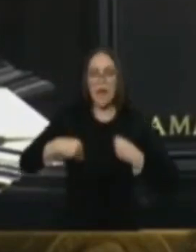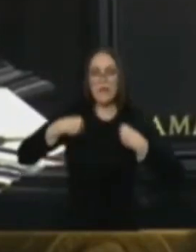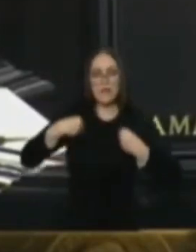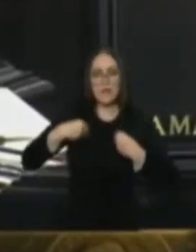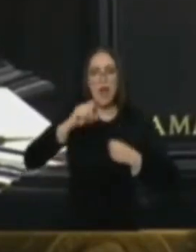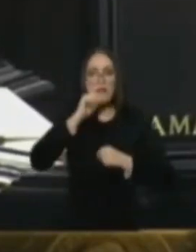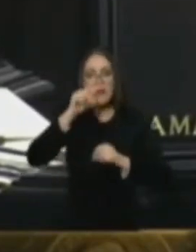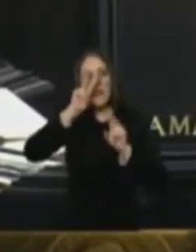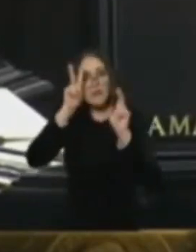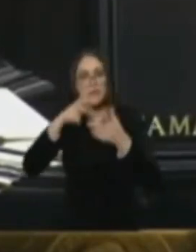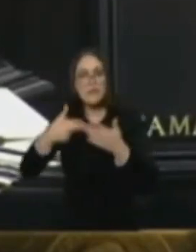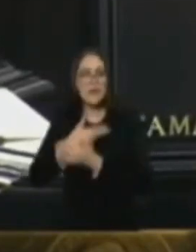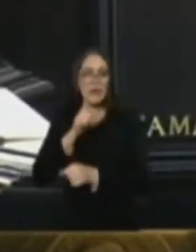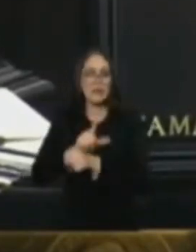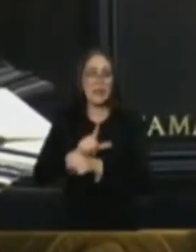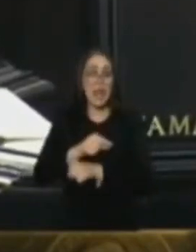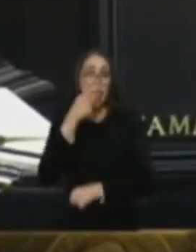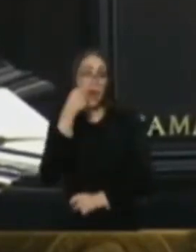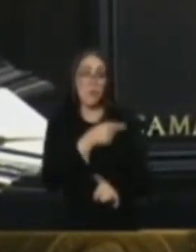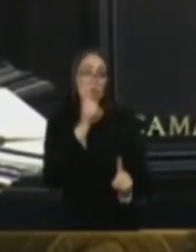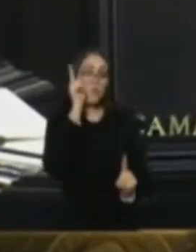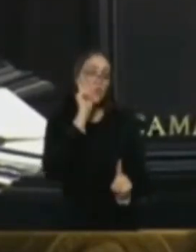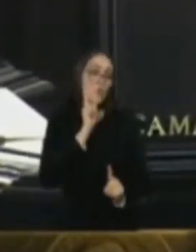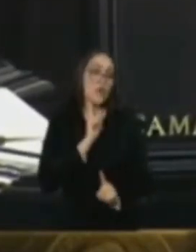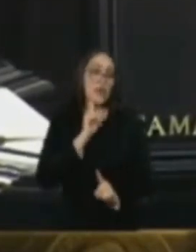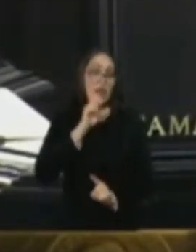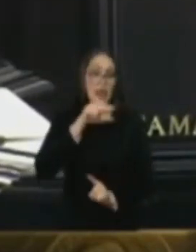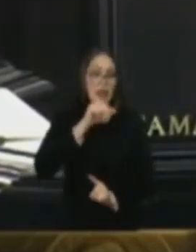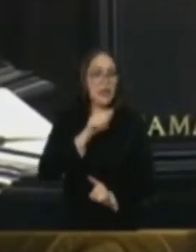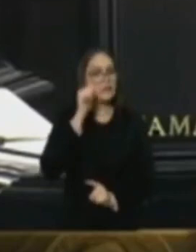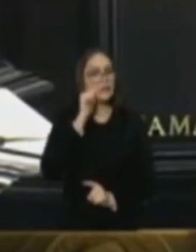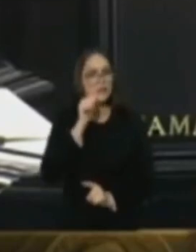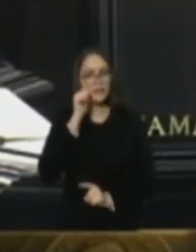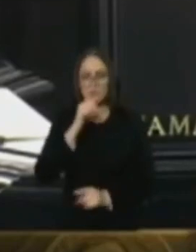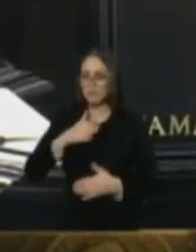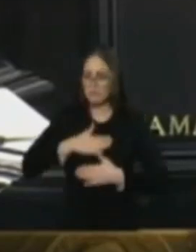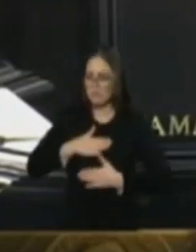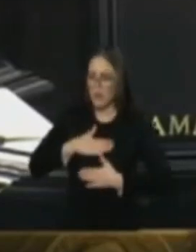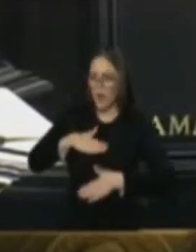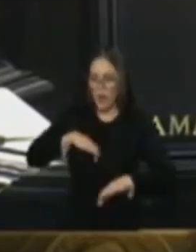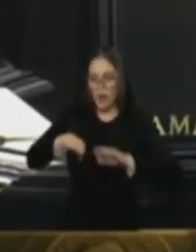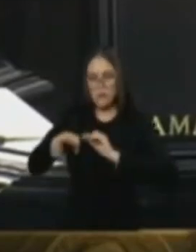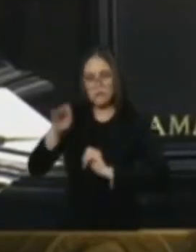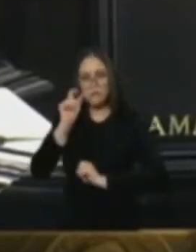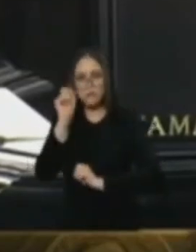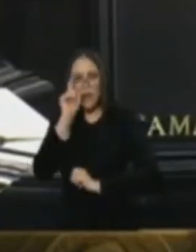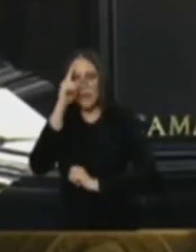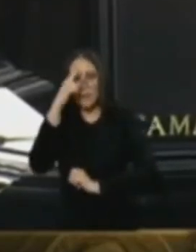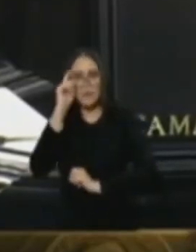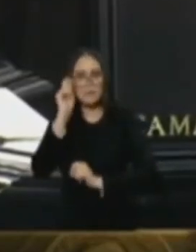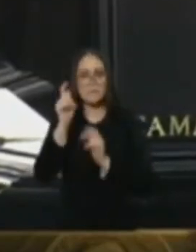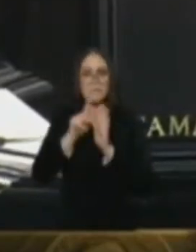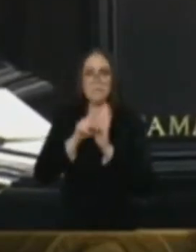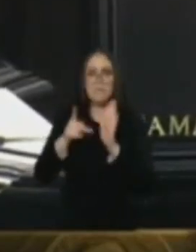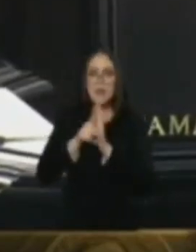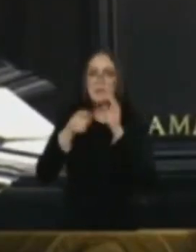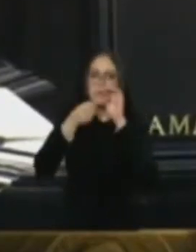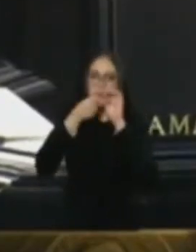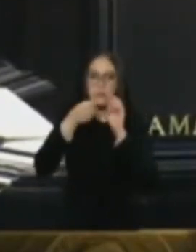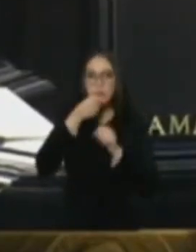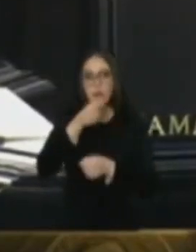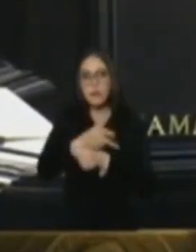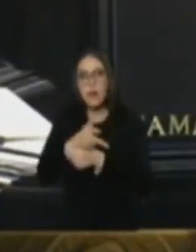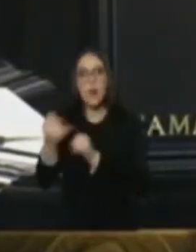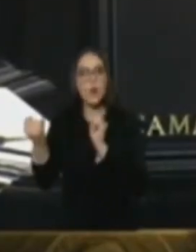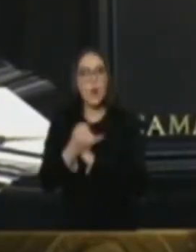todo, Elena Poniatowska se siente y es concebida como periodista, y quien al igual que nuestro senador chiapaneco, don